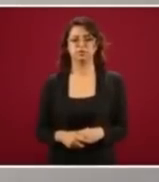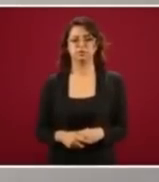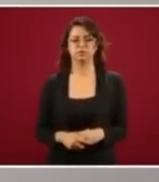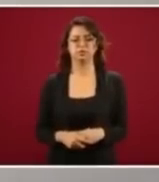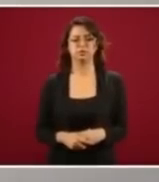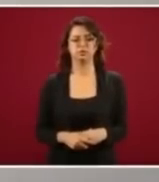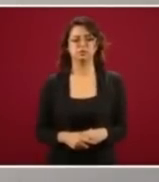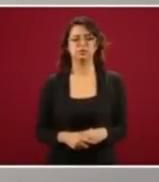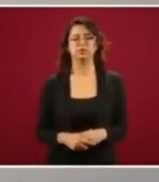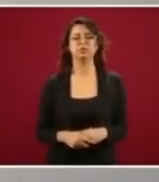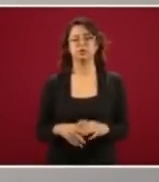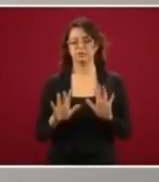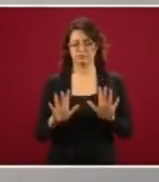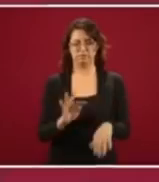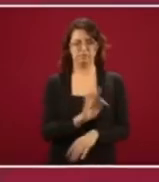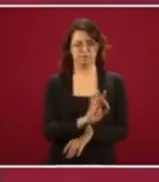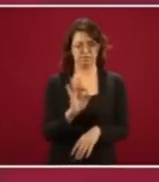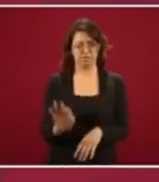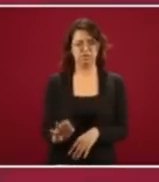5 de abril,